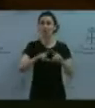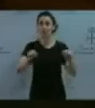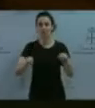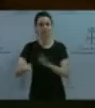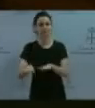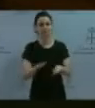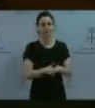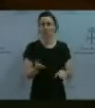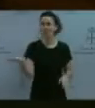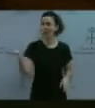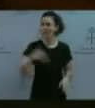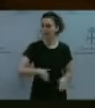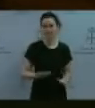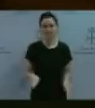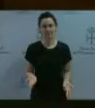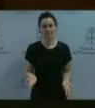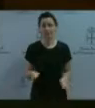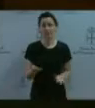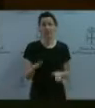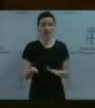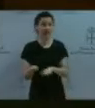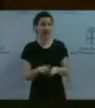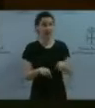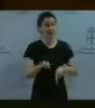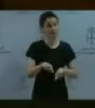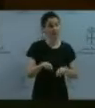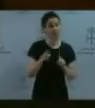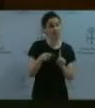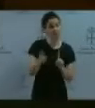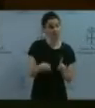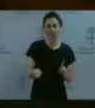opción política concreta, sino que es patrimonio de